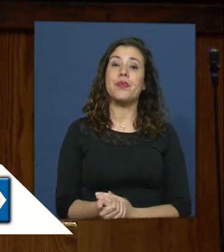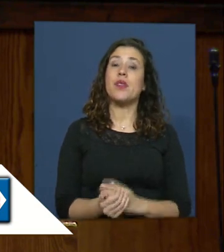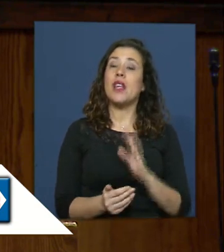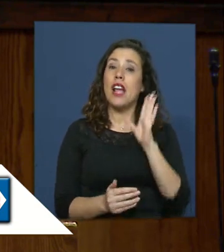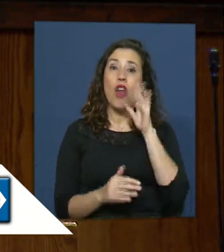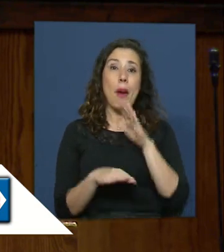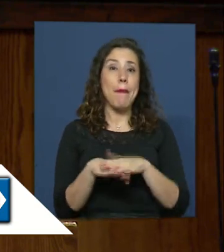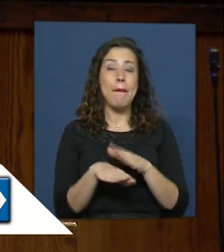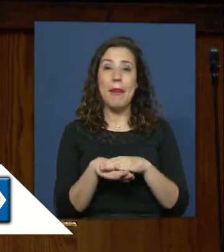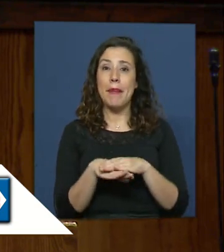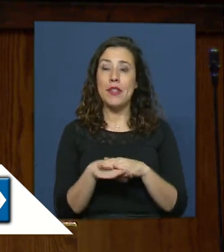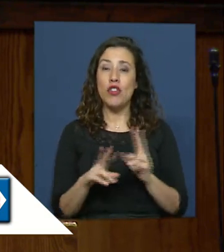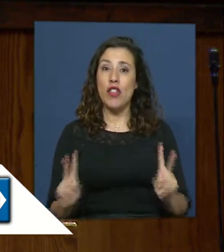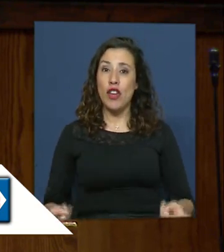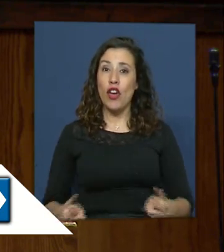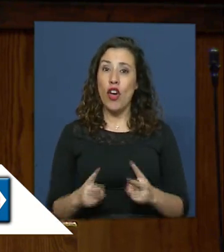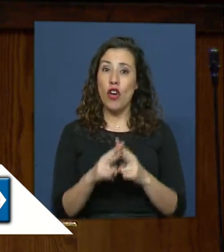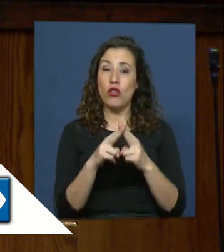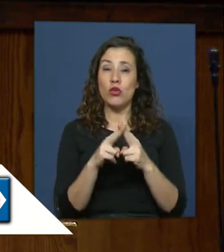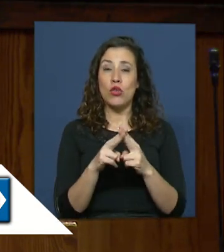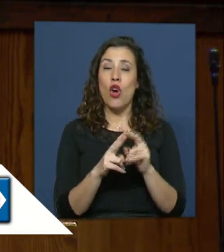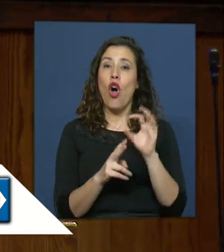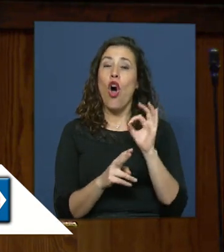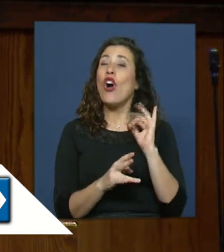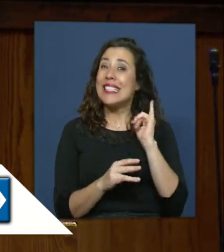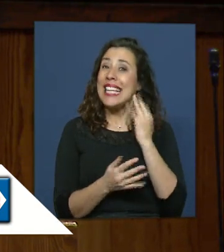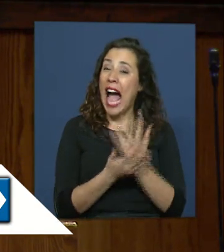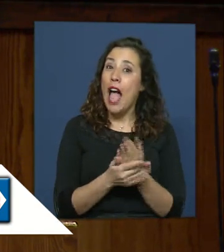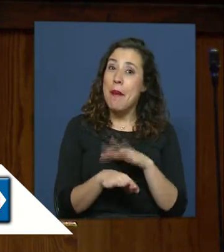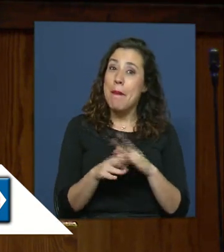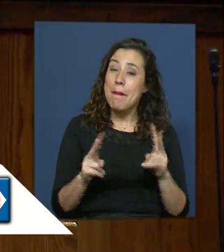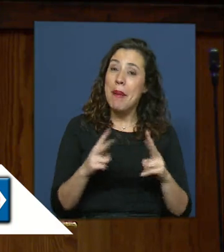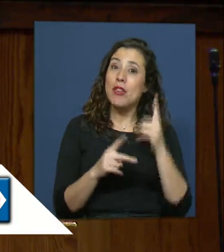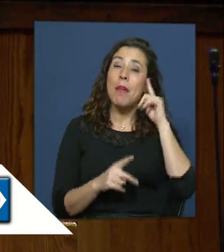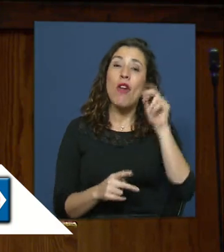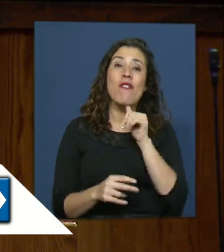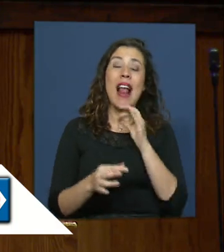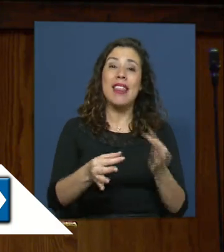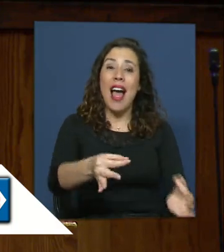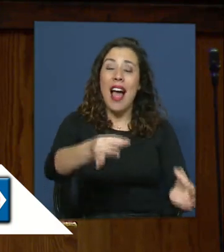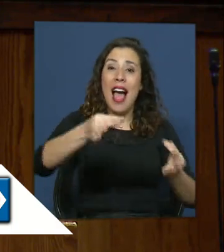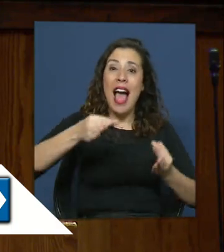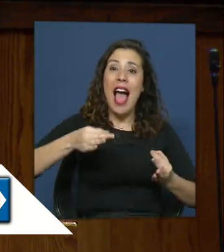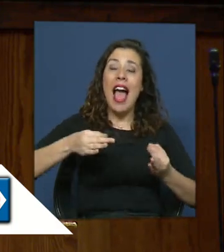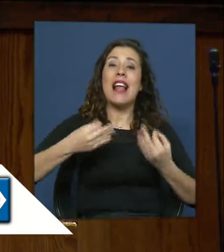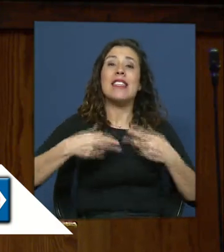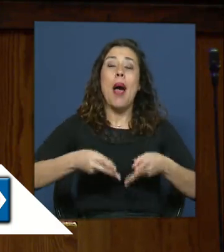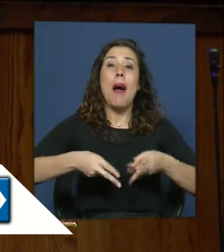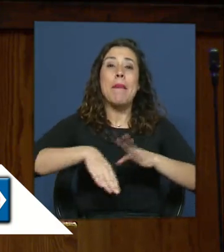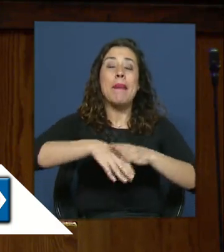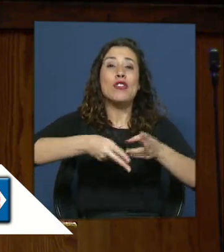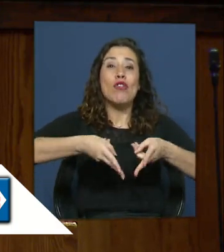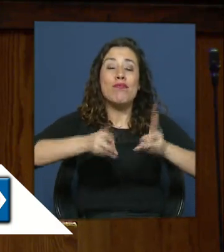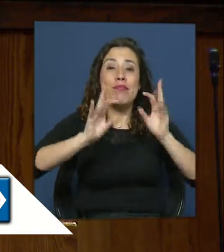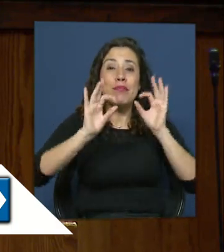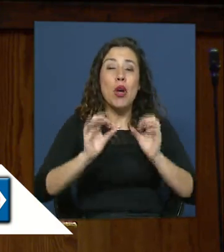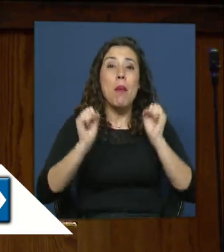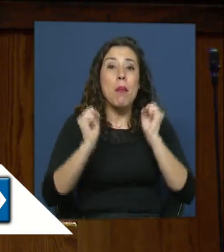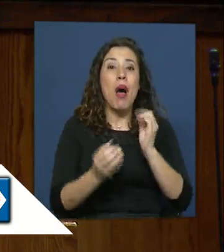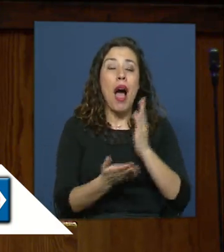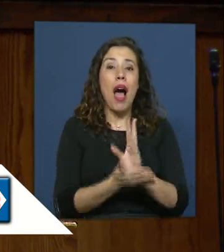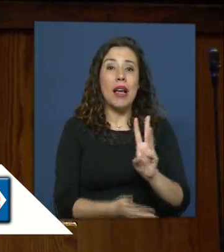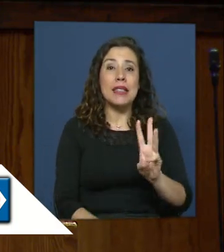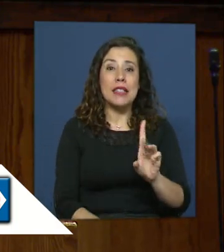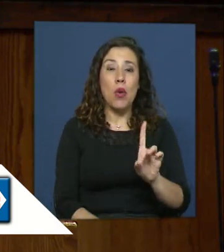con permisos de edificación o que contando con este no han obtenido la recepción definitiva, puedan hasta el